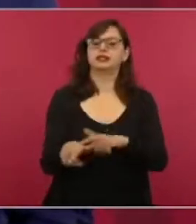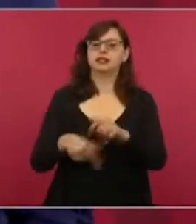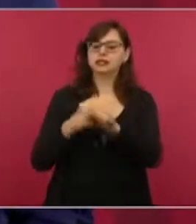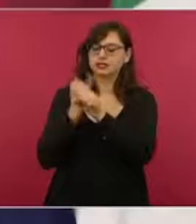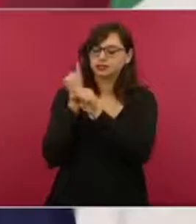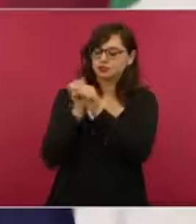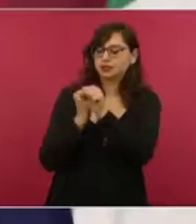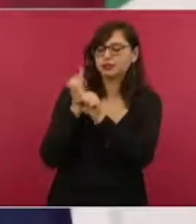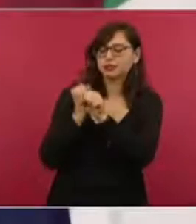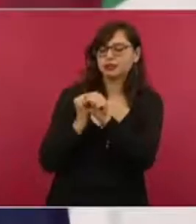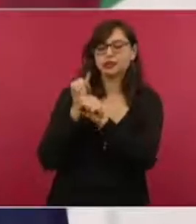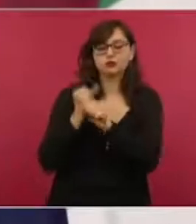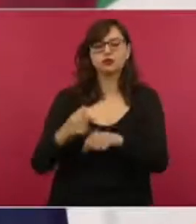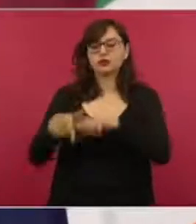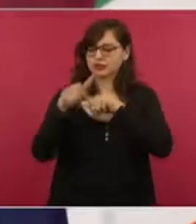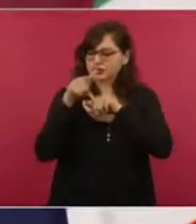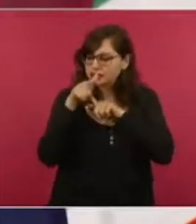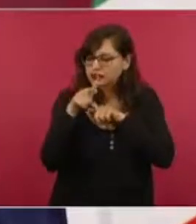se